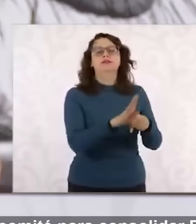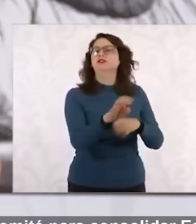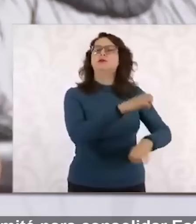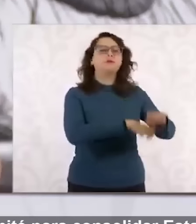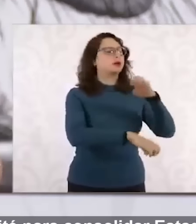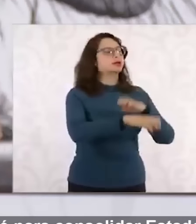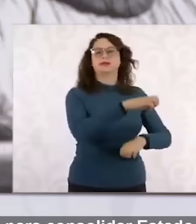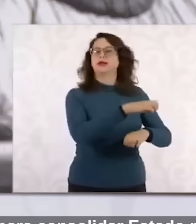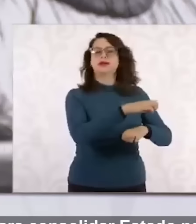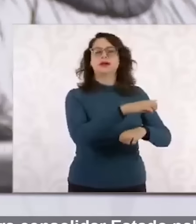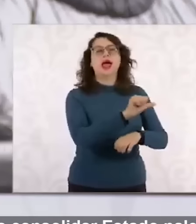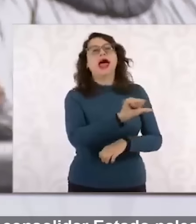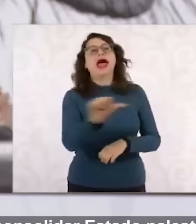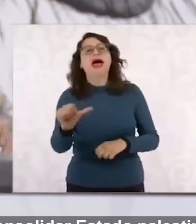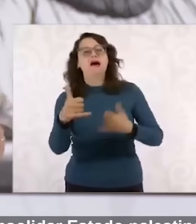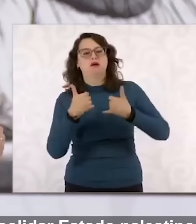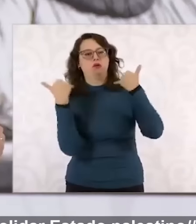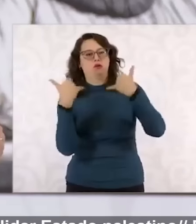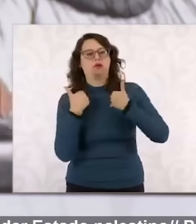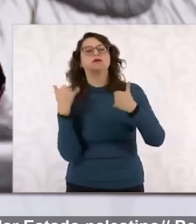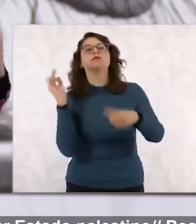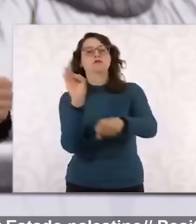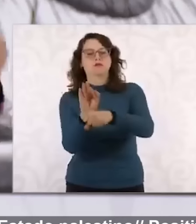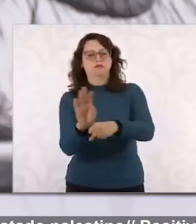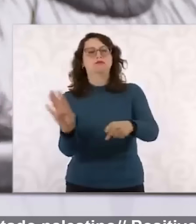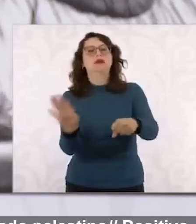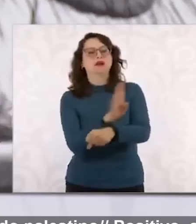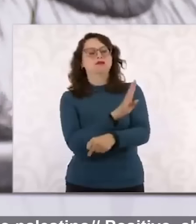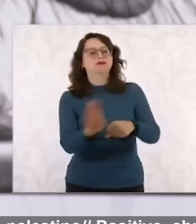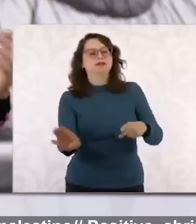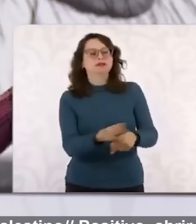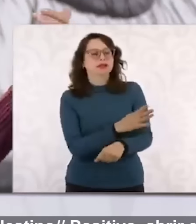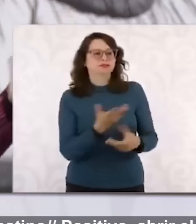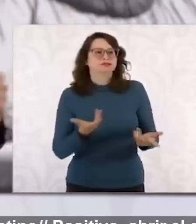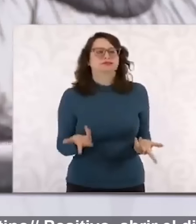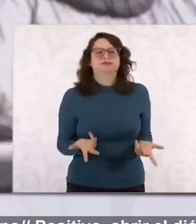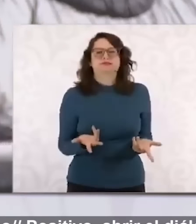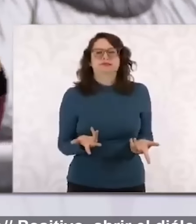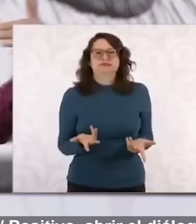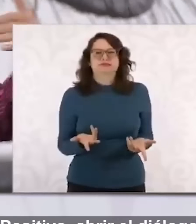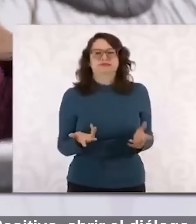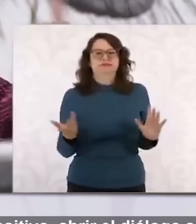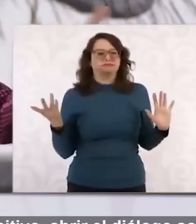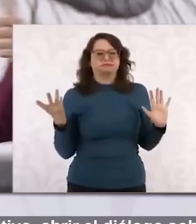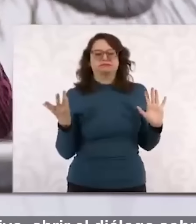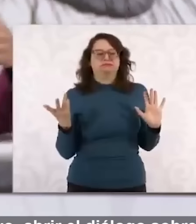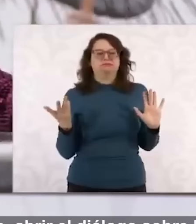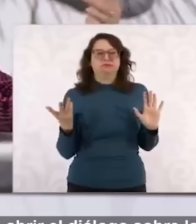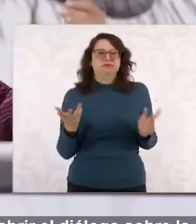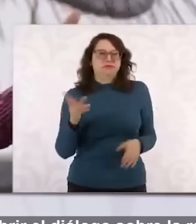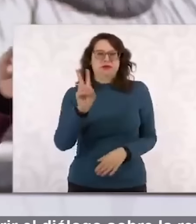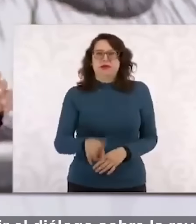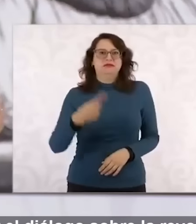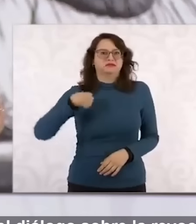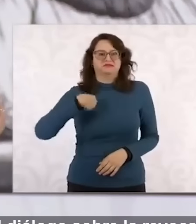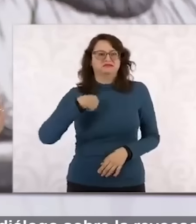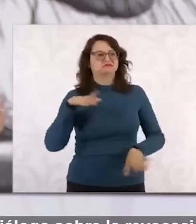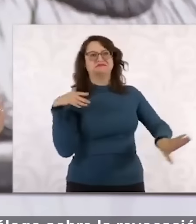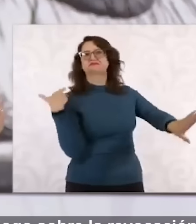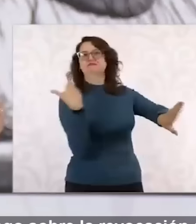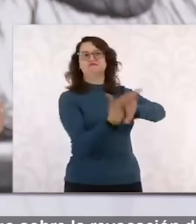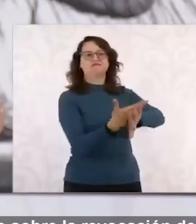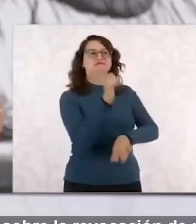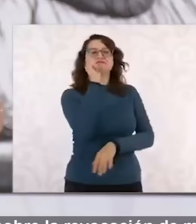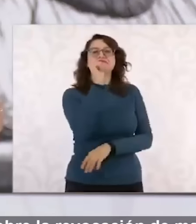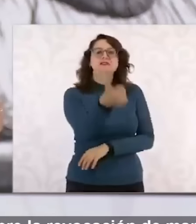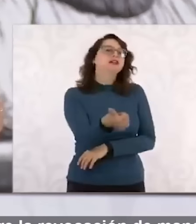las empresas, es para beneficio de los jóvenes, esté ahí. Eso es lo primero, la mejor demostración de que no hay un asunto